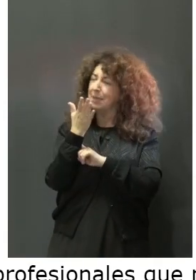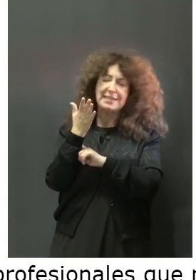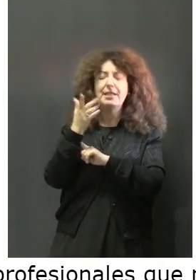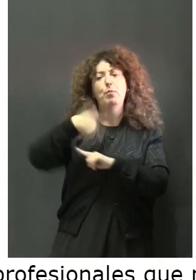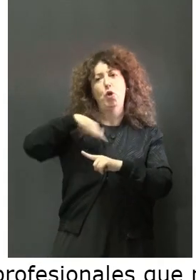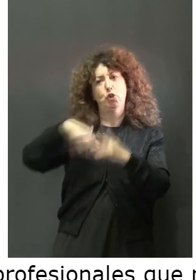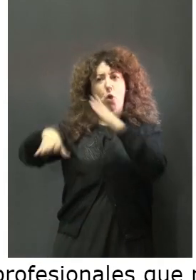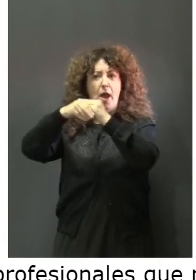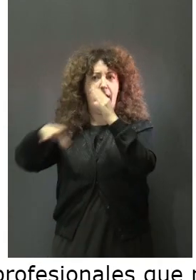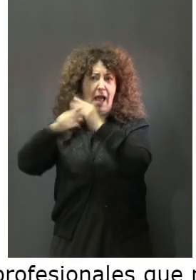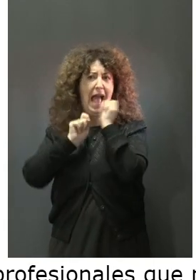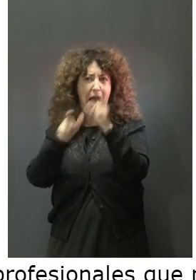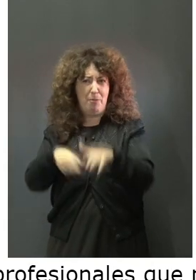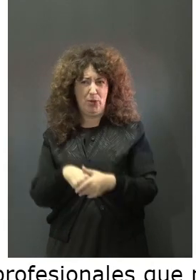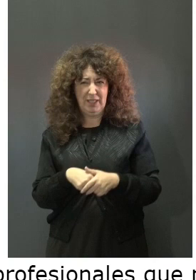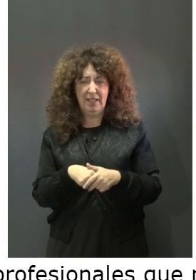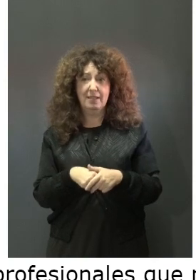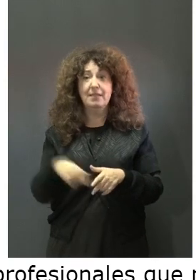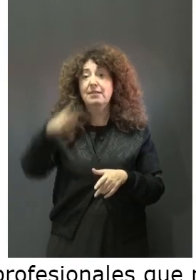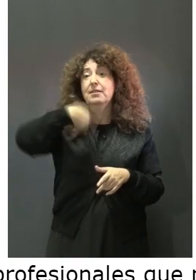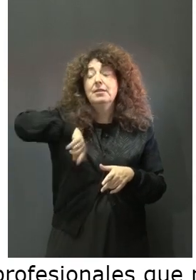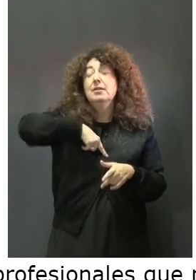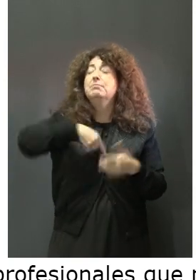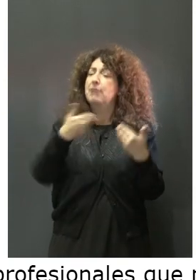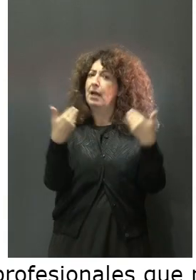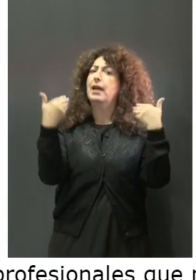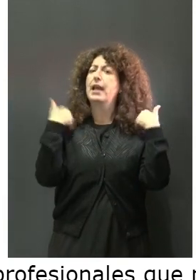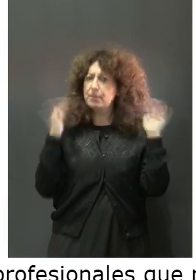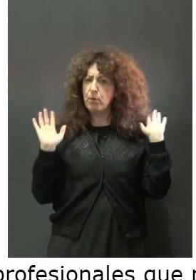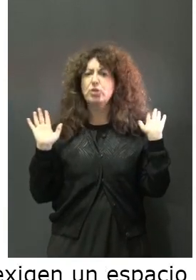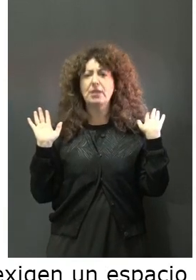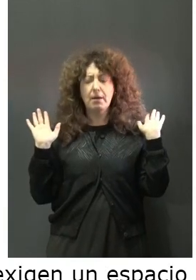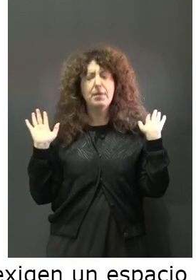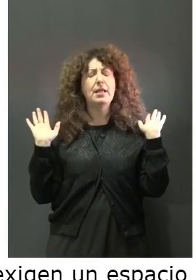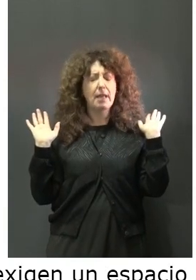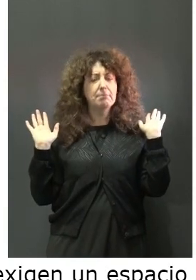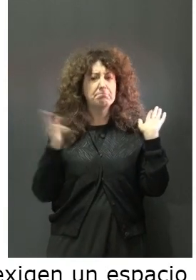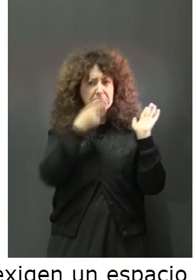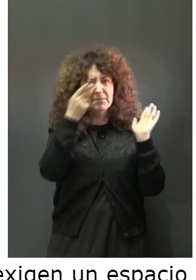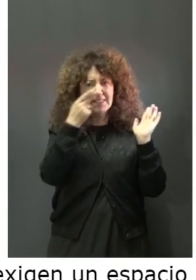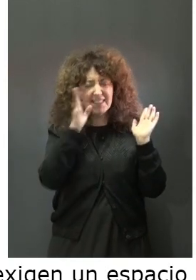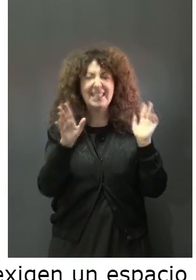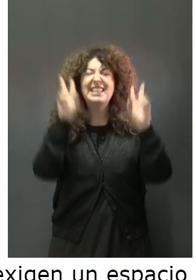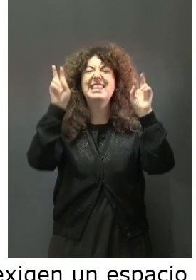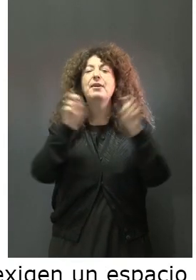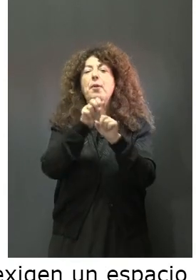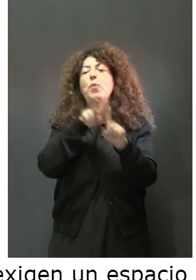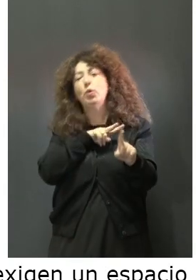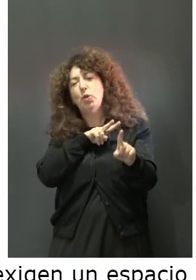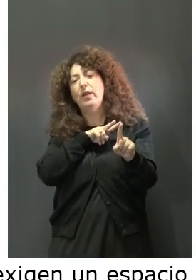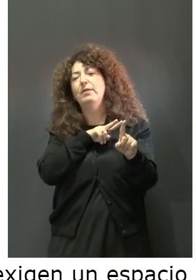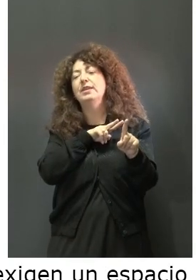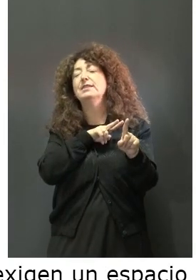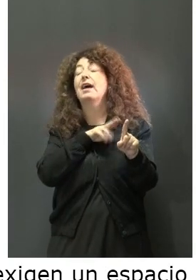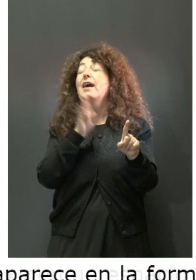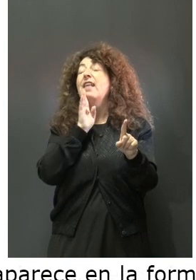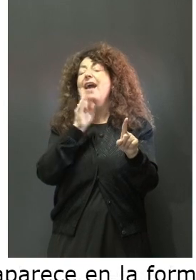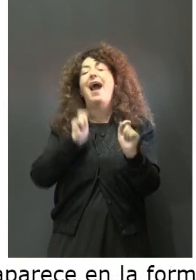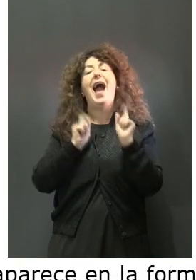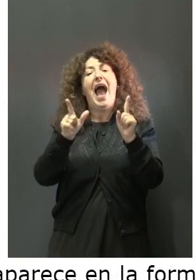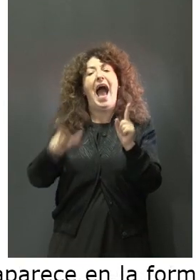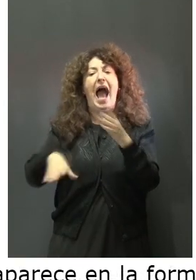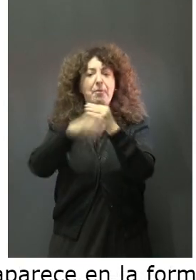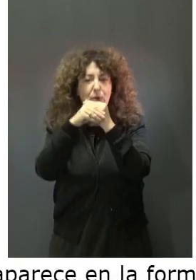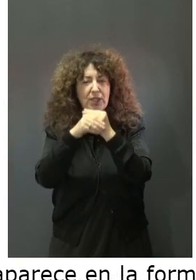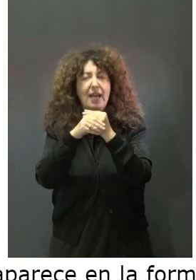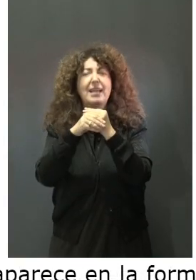¿no? Con lo cual, pues bueno, pues tenemos una responsabilidad muy interesante, ¿no? Desde el punto de vista, ya os digo, de intentar aportar no solamente